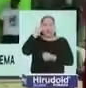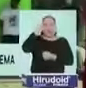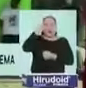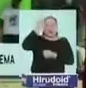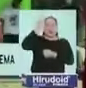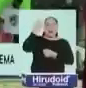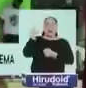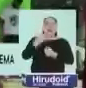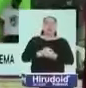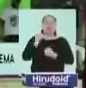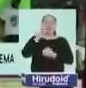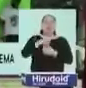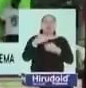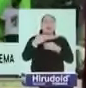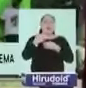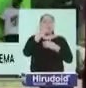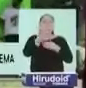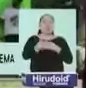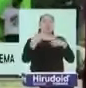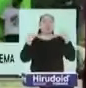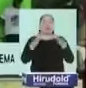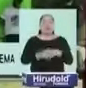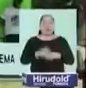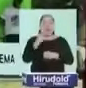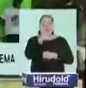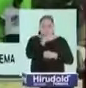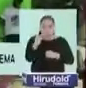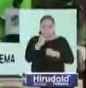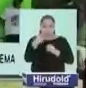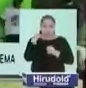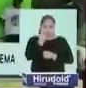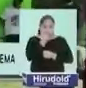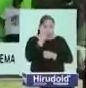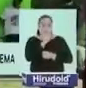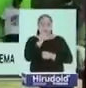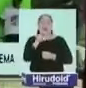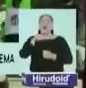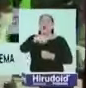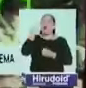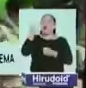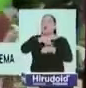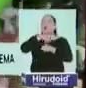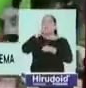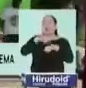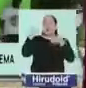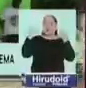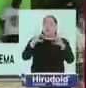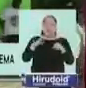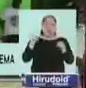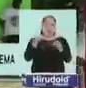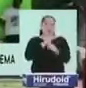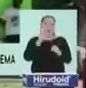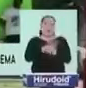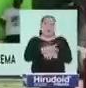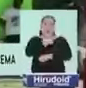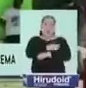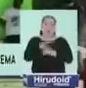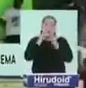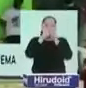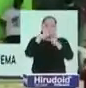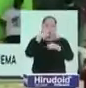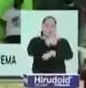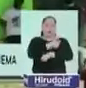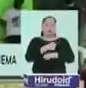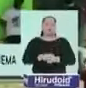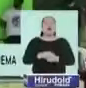también a todas sus limitaciones, para que el proceso de vacunación se lleve adelante. Por lo tanto, aquí hace falta